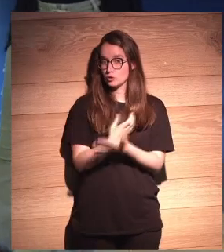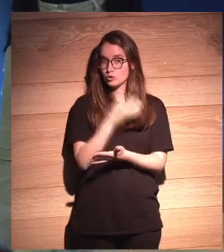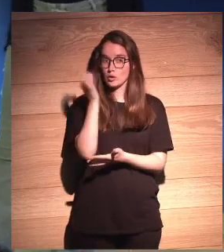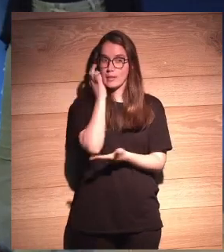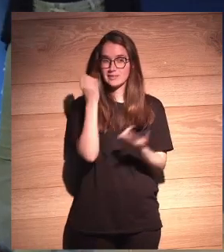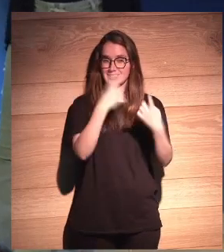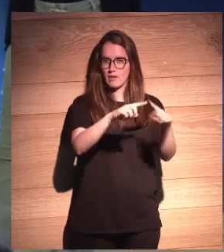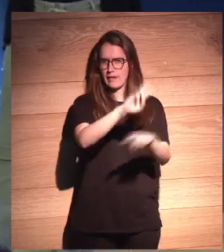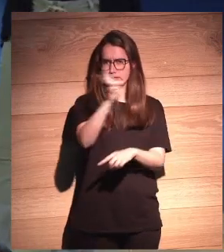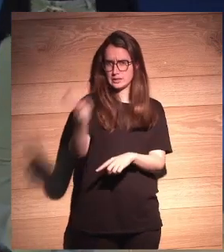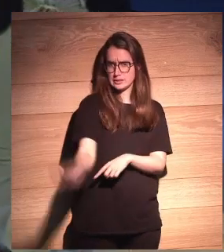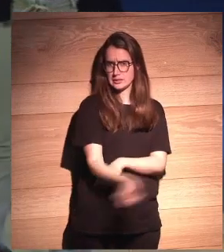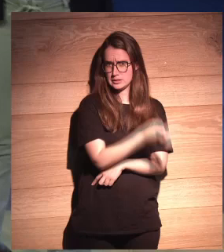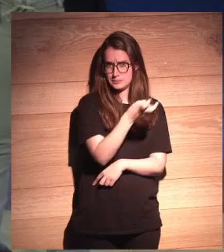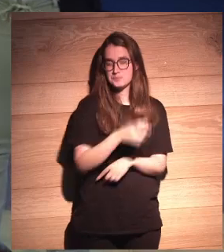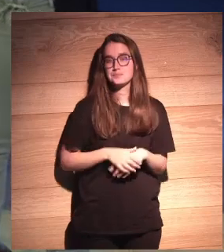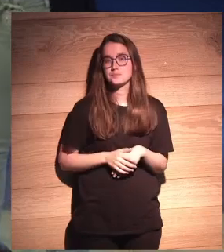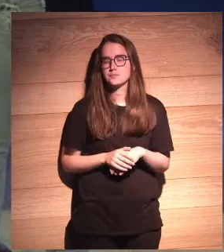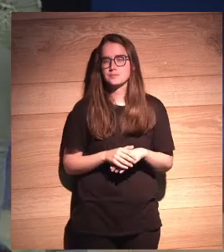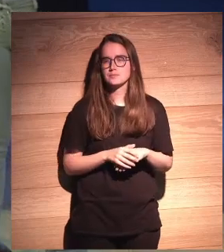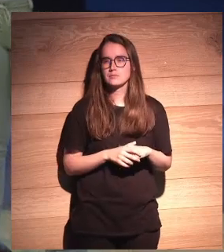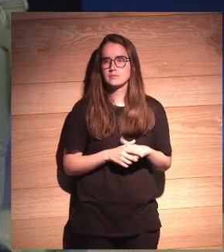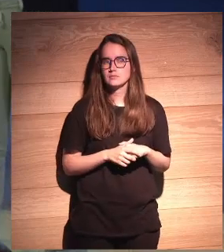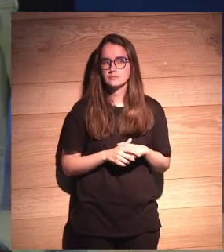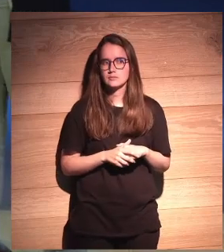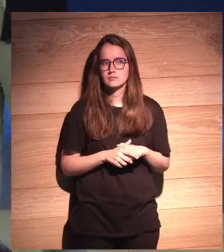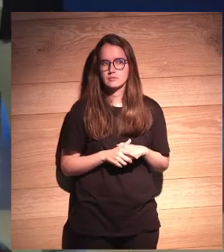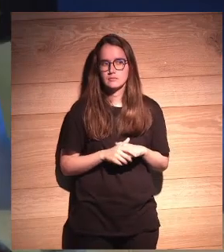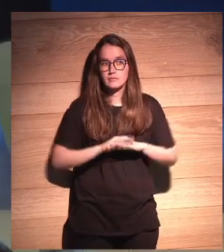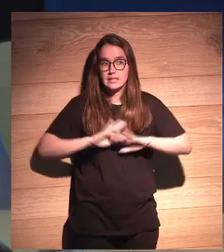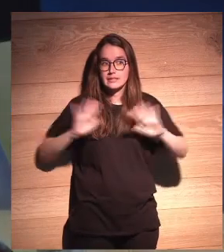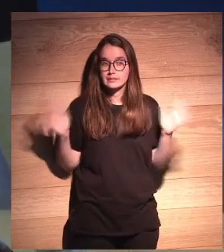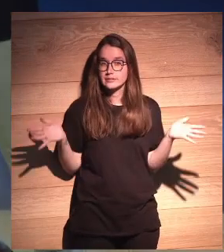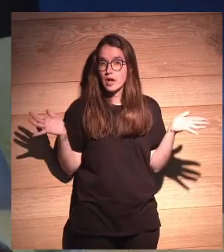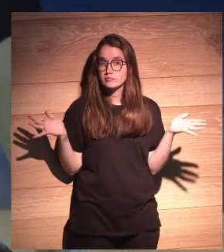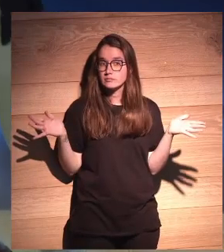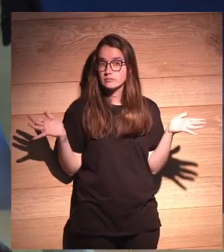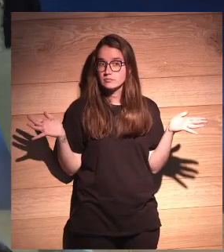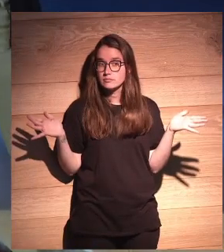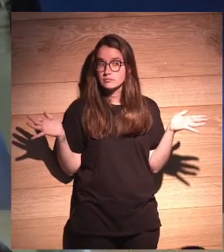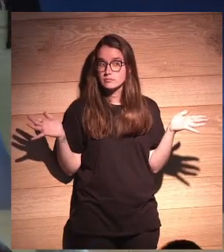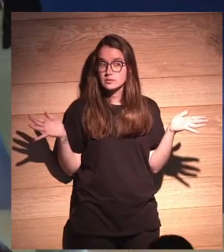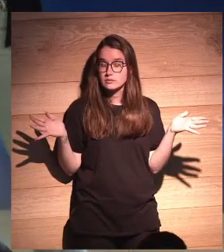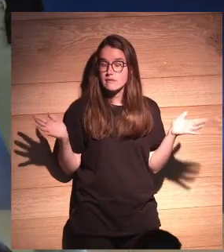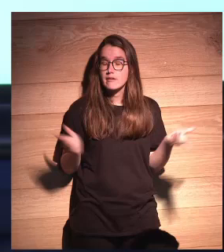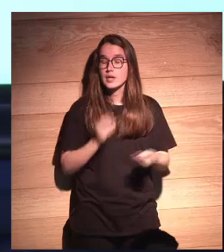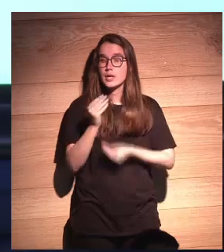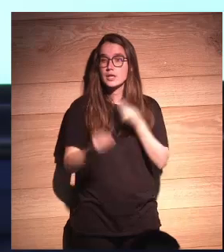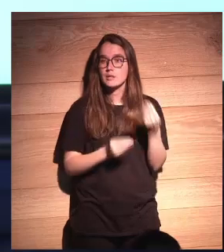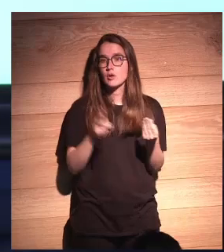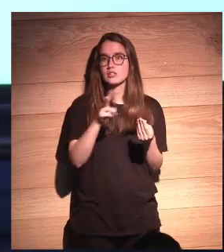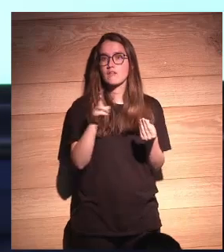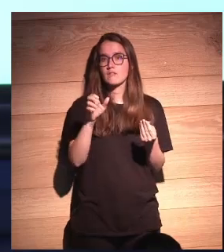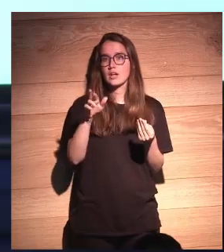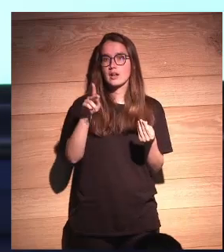fueran distintas entre ellas. Y ya está. Y eso, hicimos el